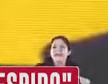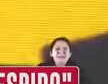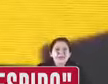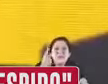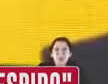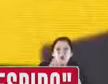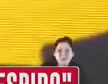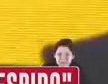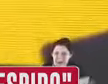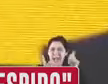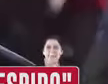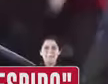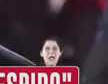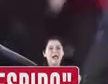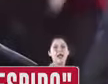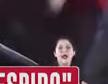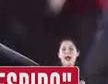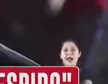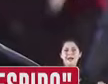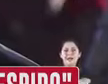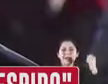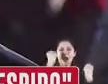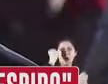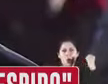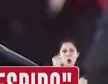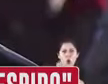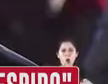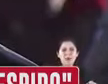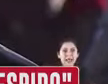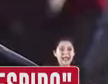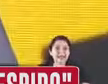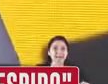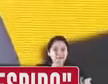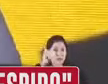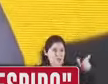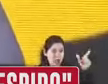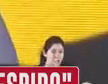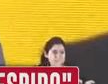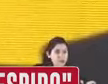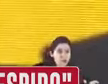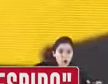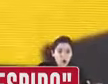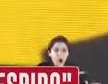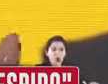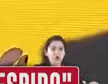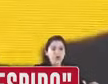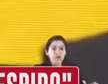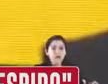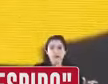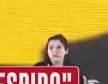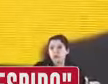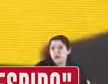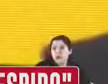la actividad económica que se despliega cuando la gente hace una vida